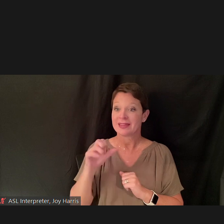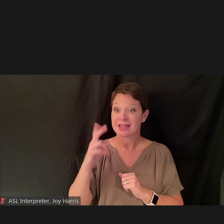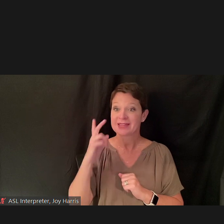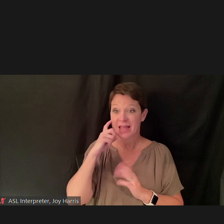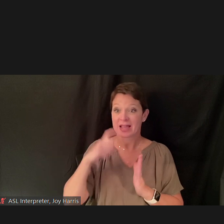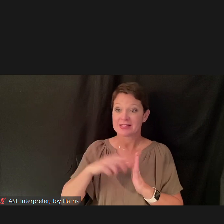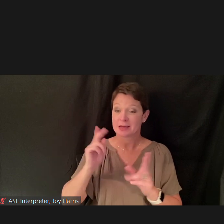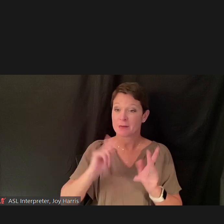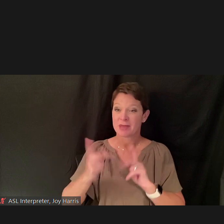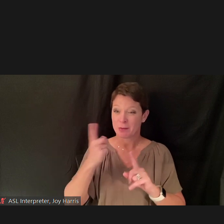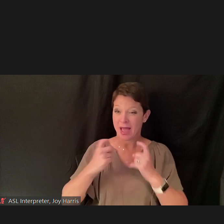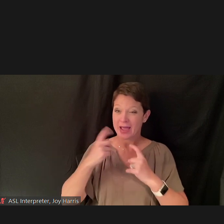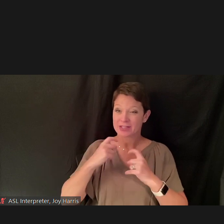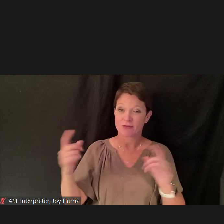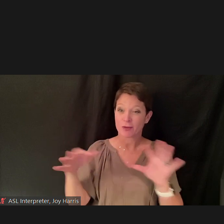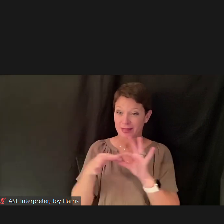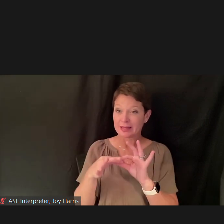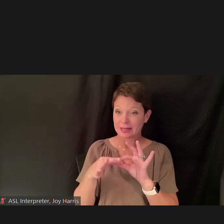En